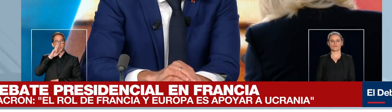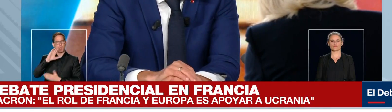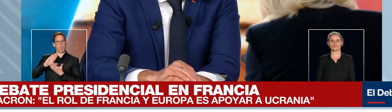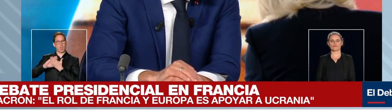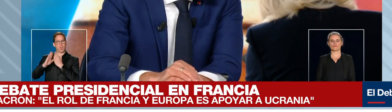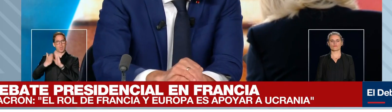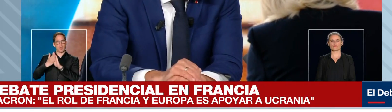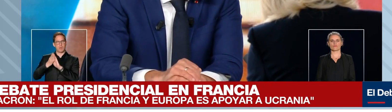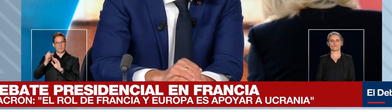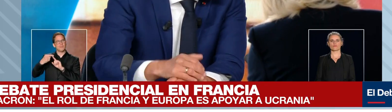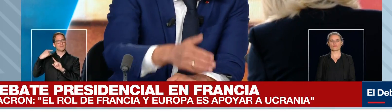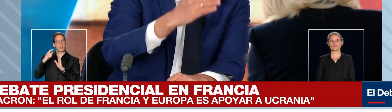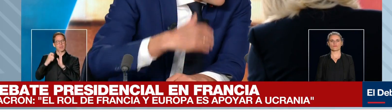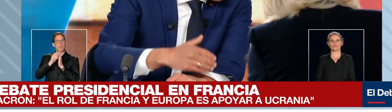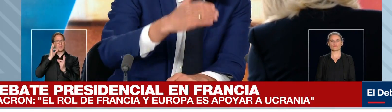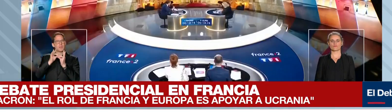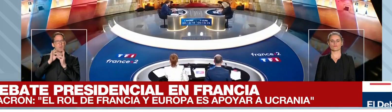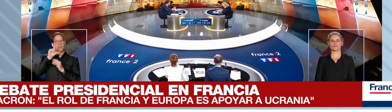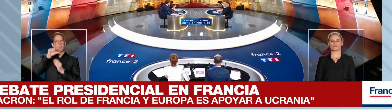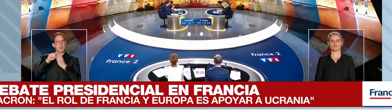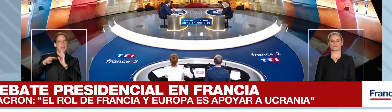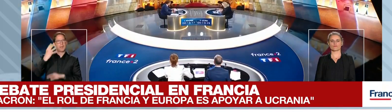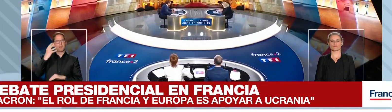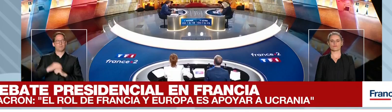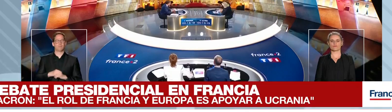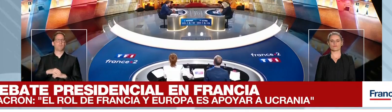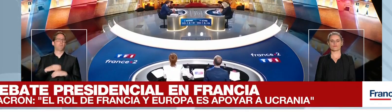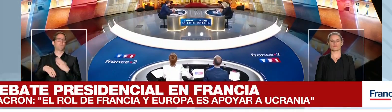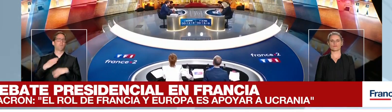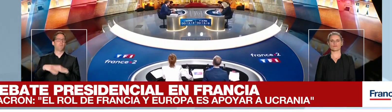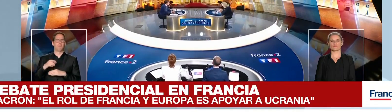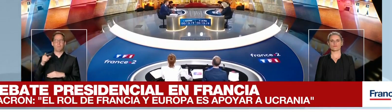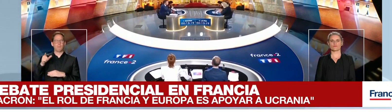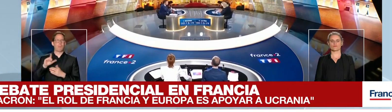Bank, en septiembre de 2014. Y después,